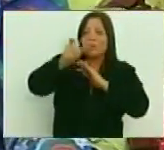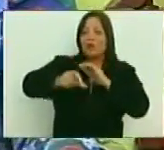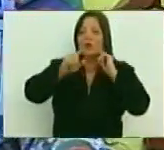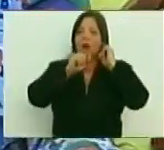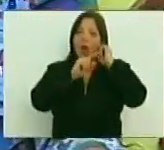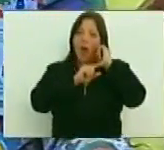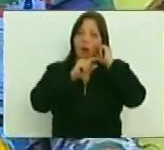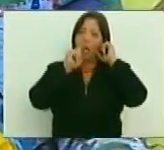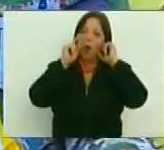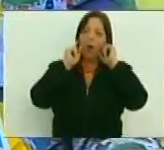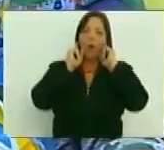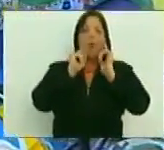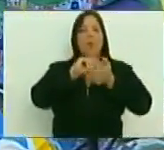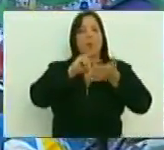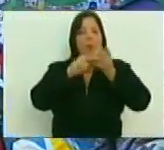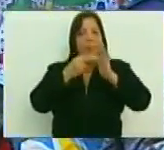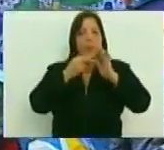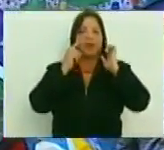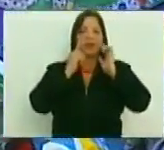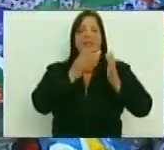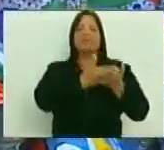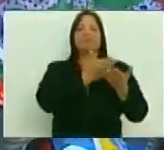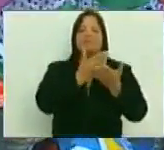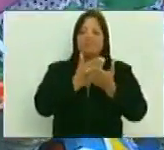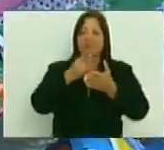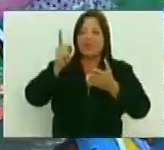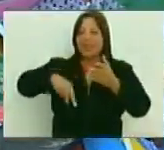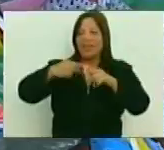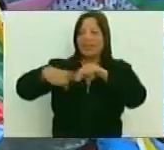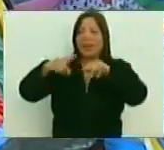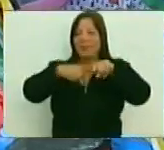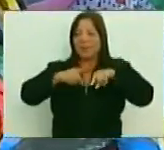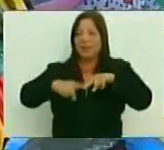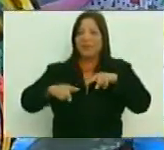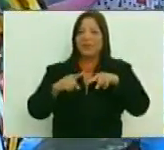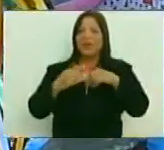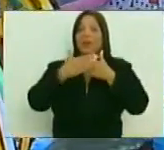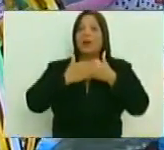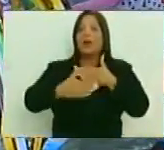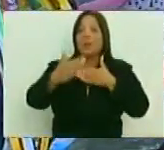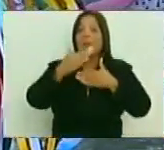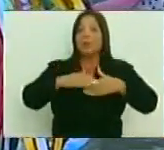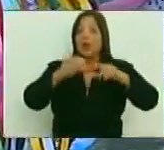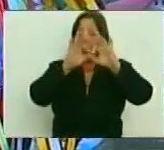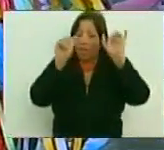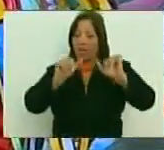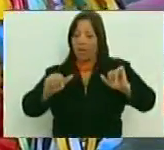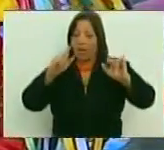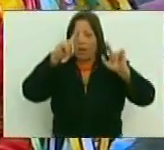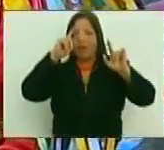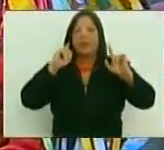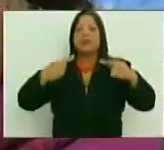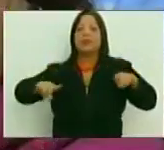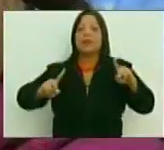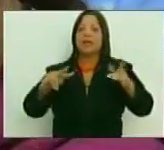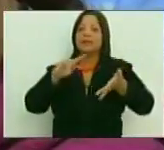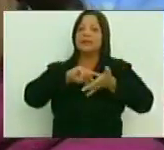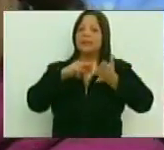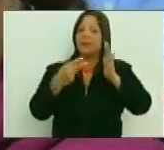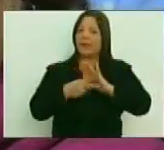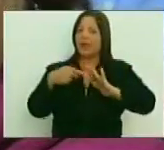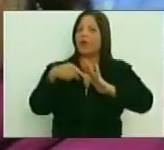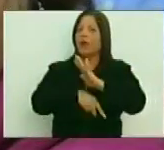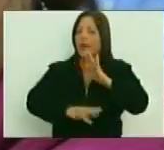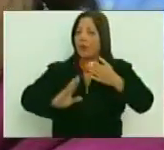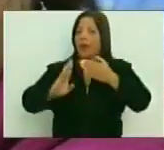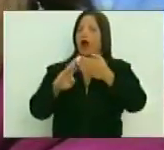portadoras de saberes tradicionales, además de aquellos bienes que más allá de su monumentalidad tenían un gran significado para